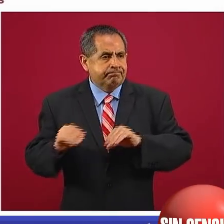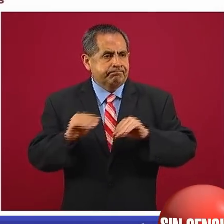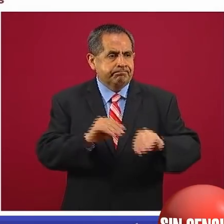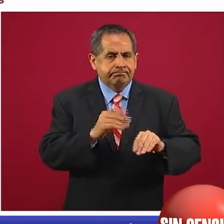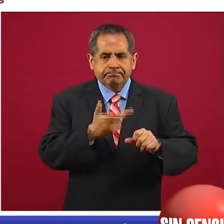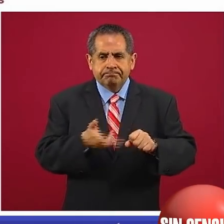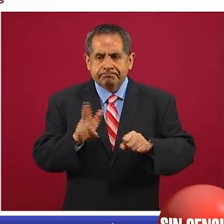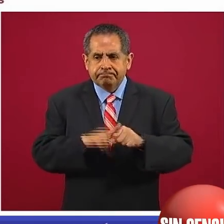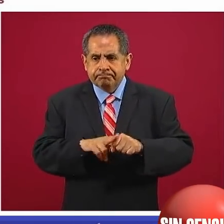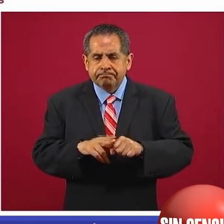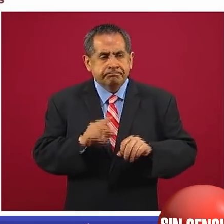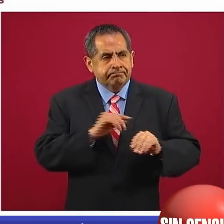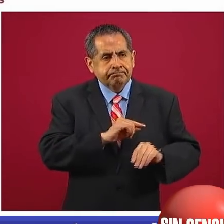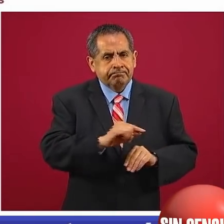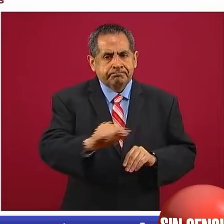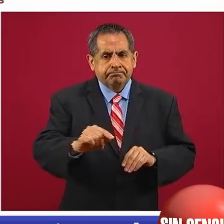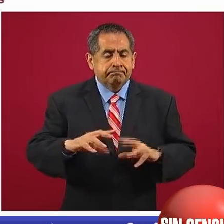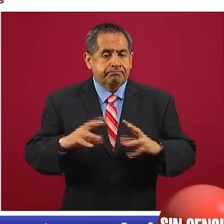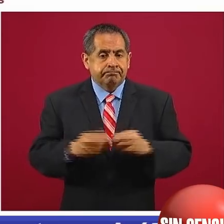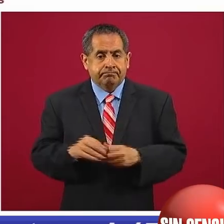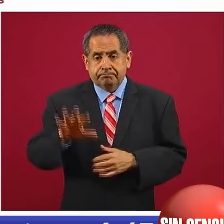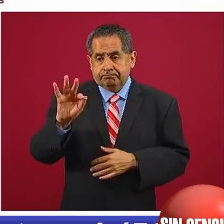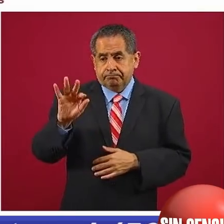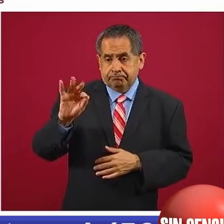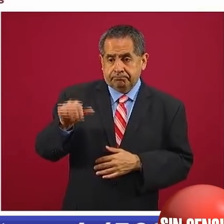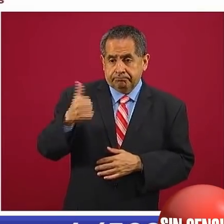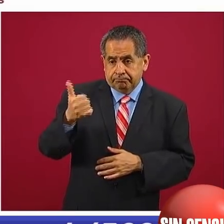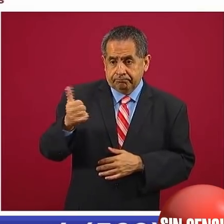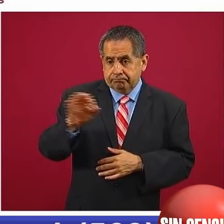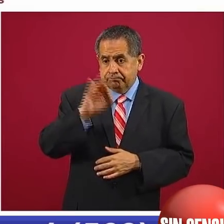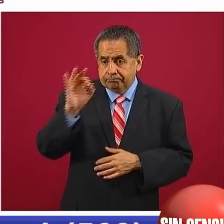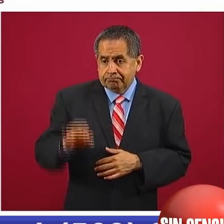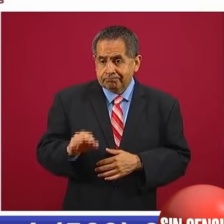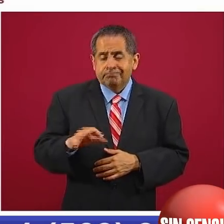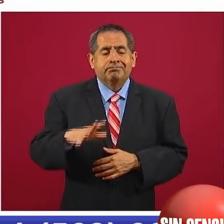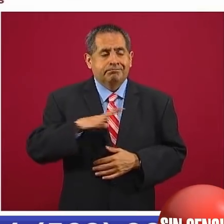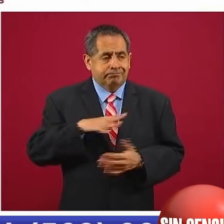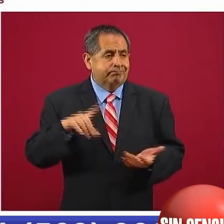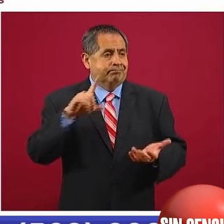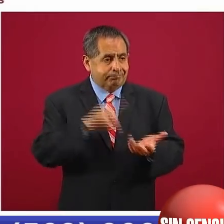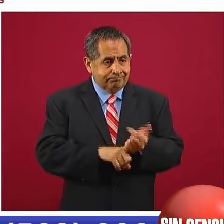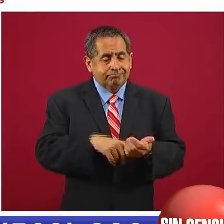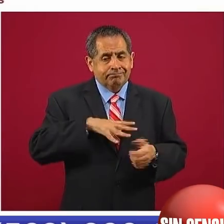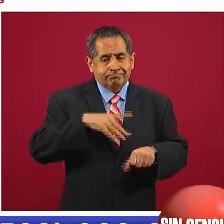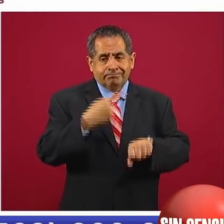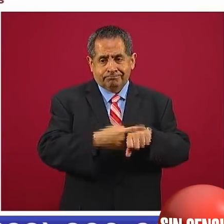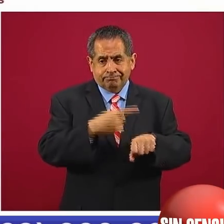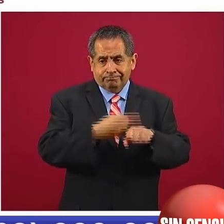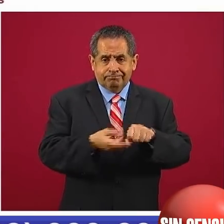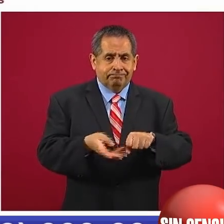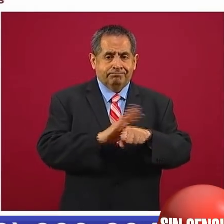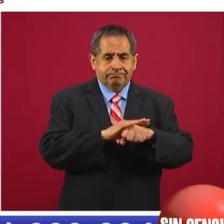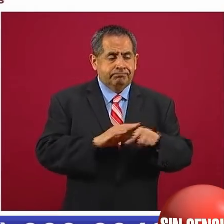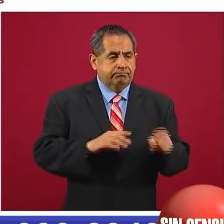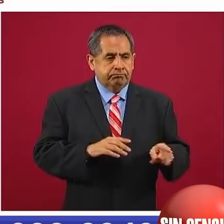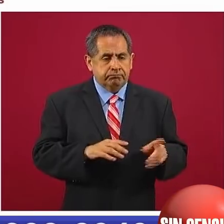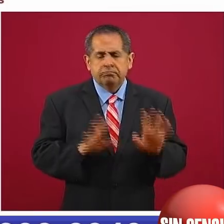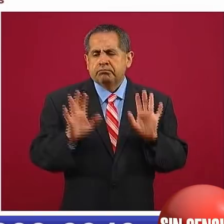y de ellas 46% están en este momento ocupadas. Estas son las camas generales, las camas que no